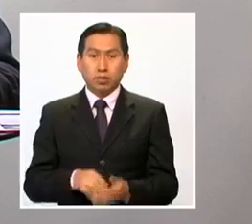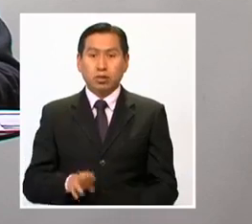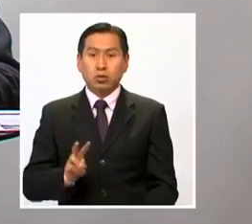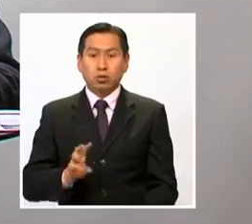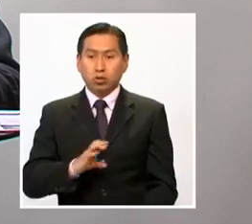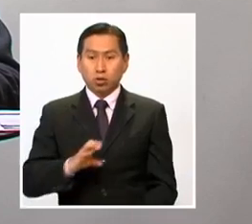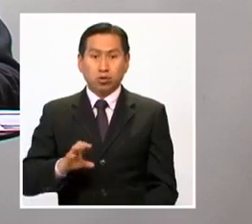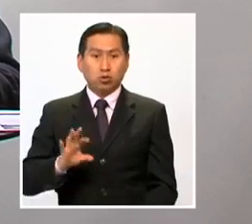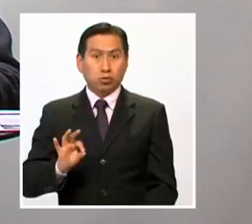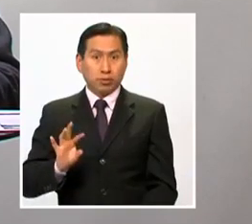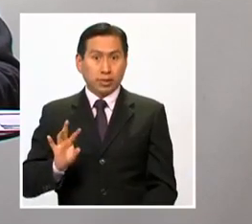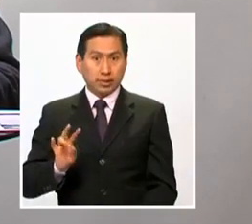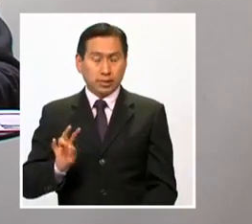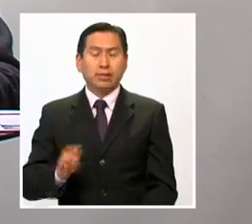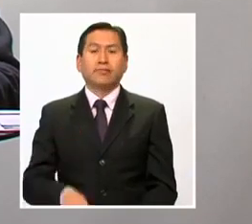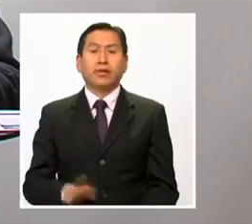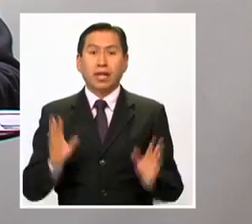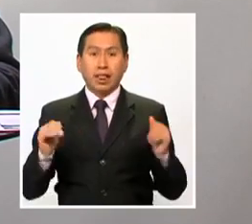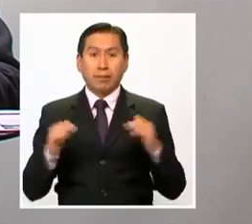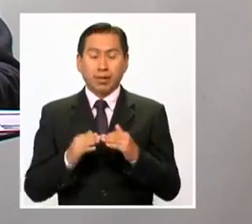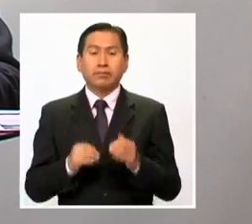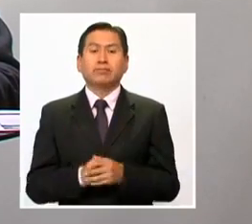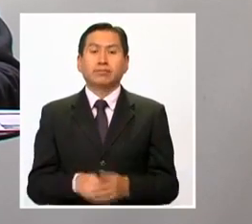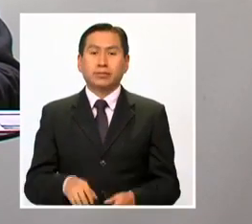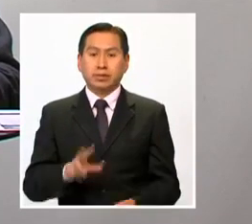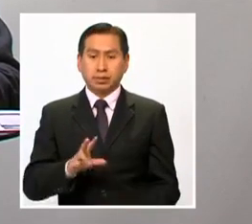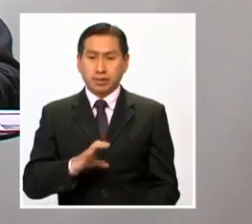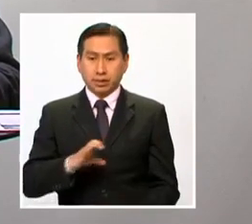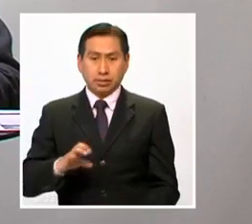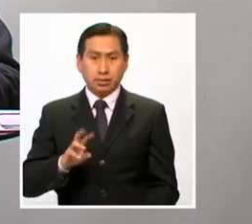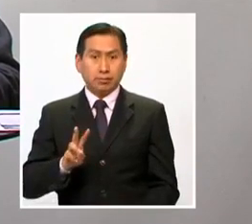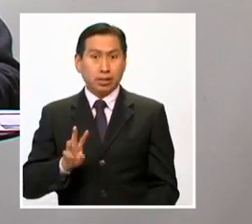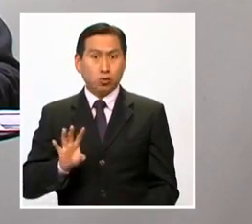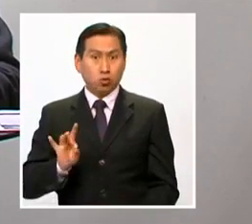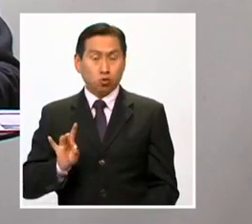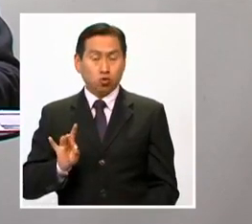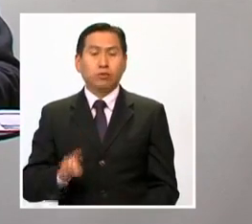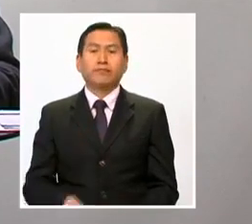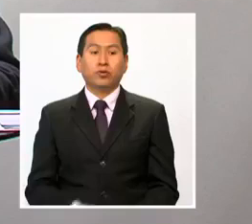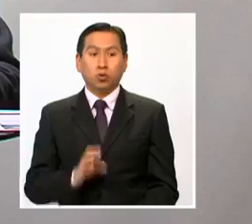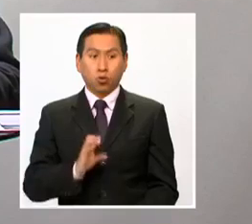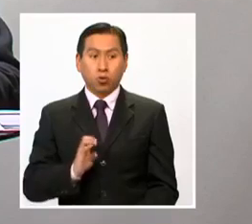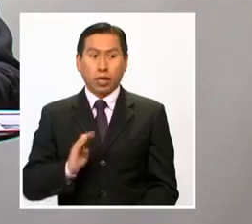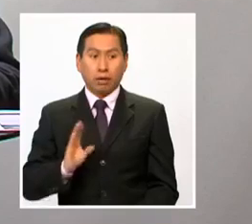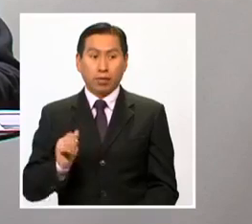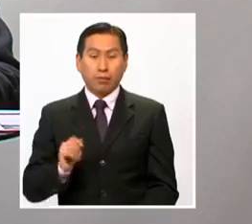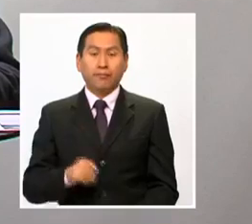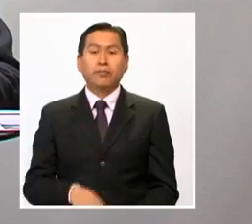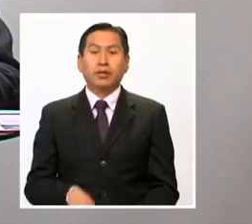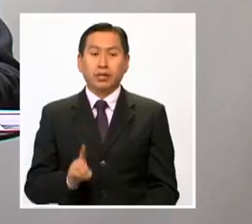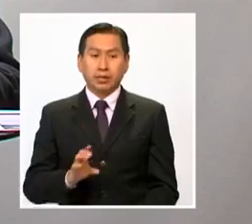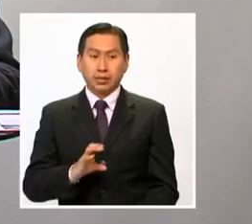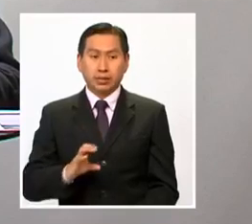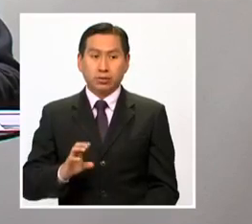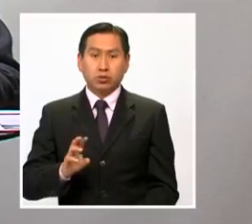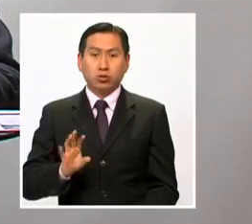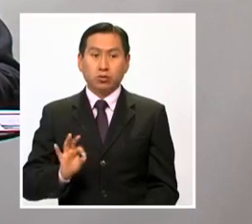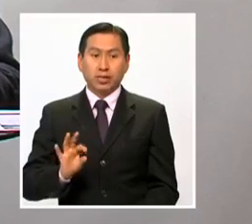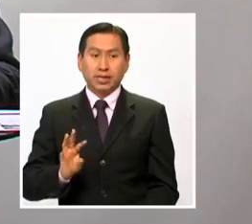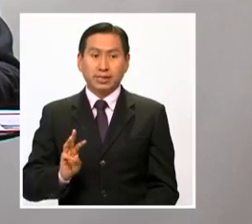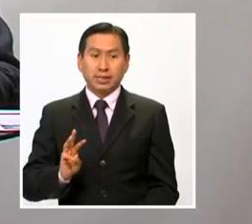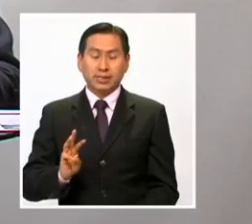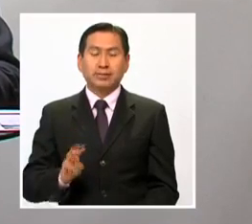2.297 la paz 328 cochabamba 196